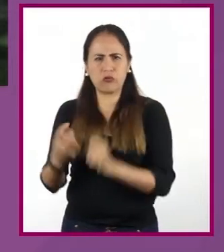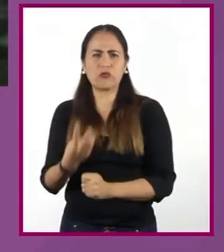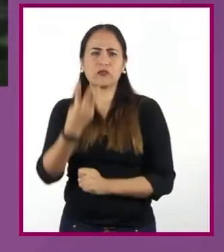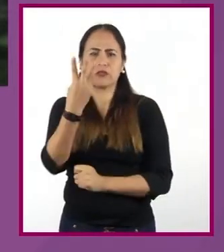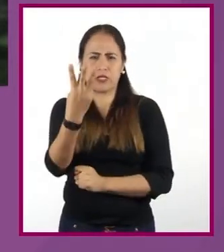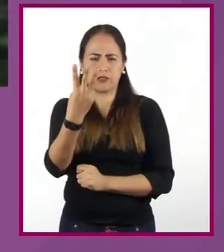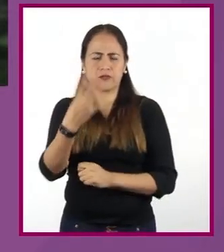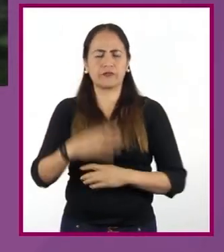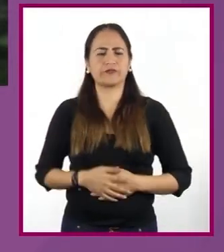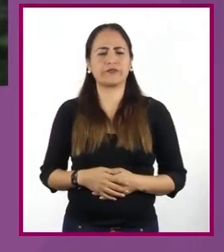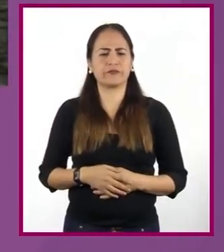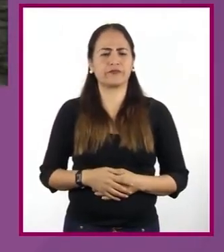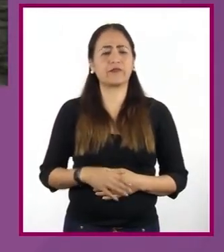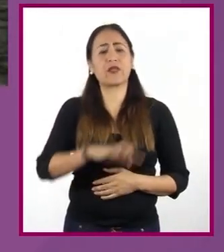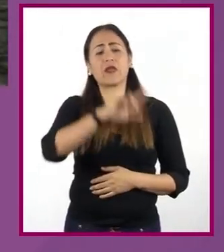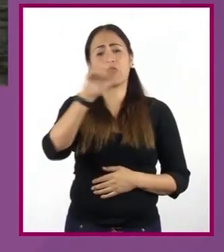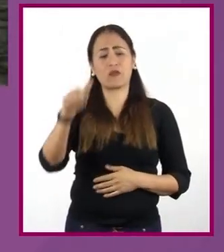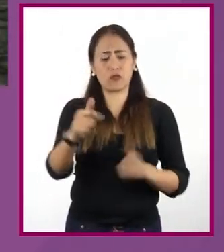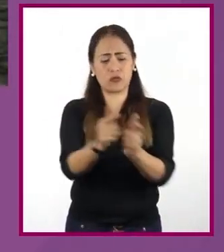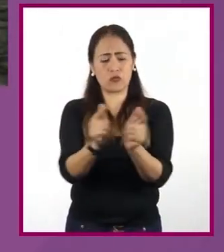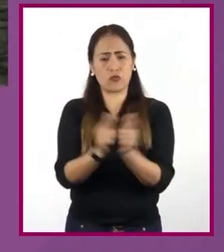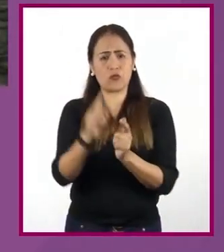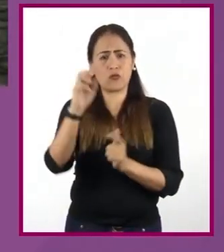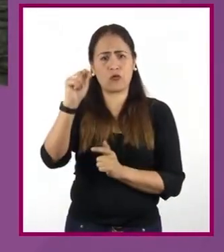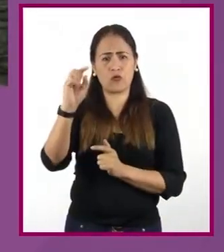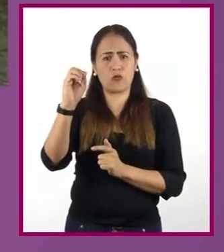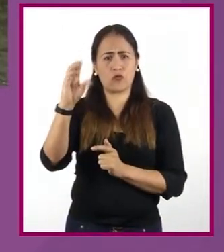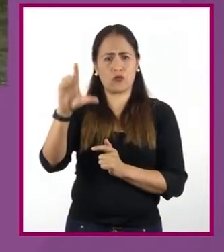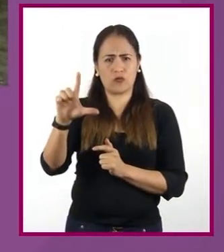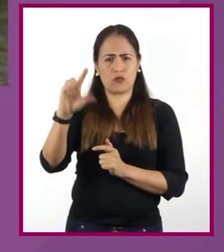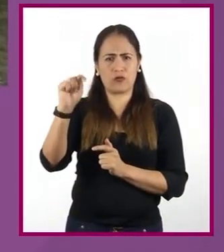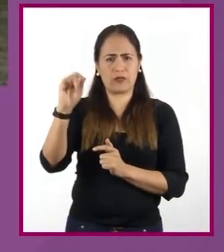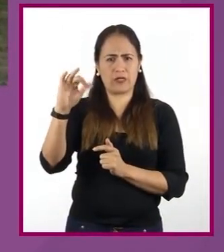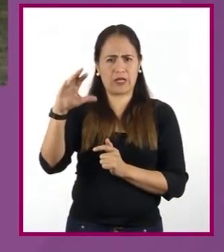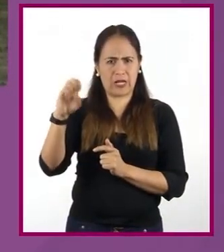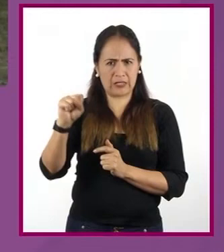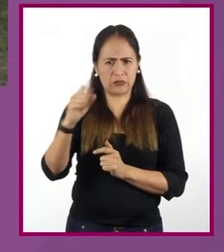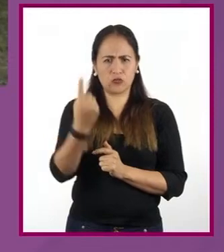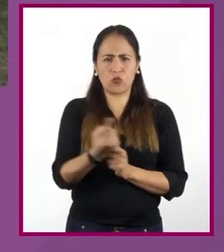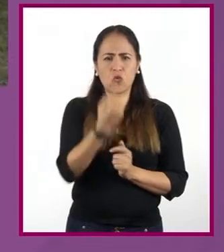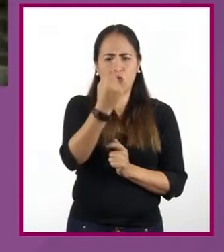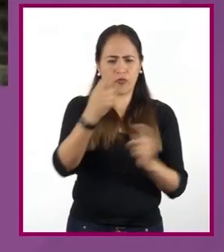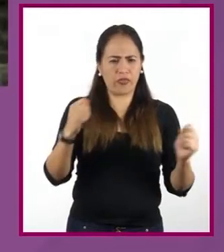Aunque finalmente con los toltecas, el poder se volvió a concentrar en un solo templo.